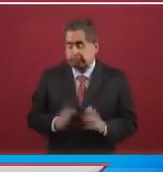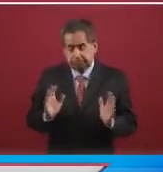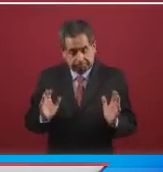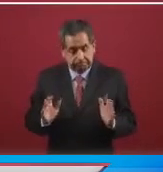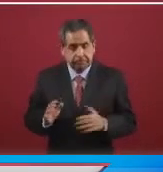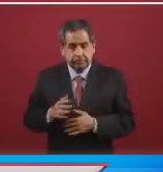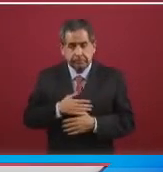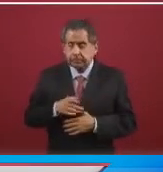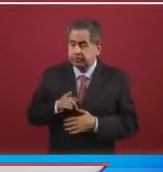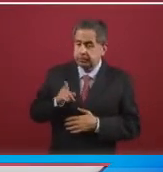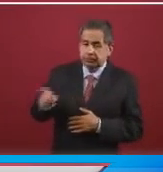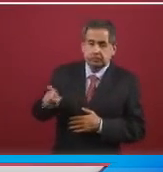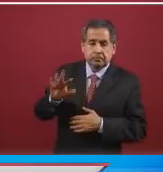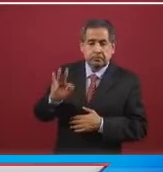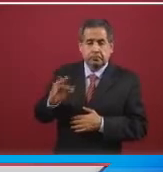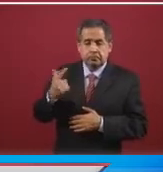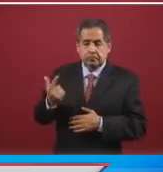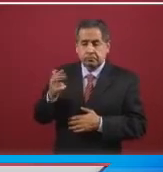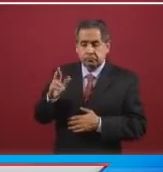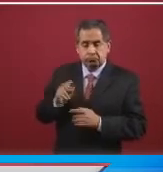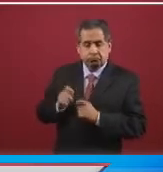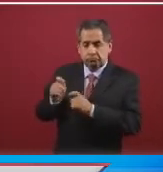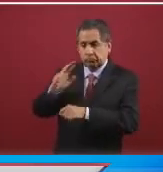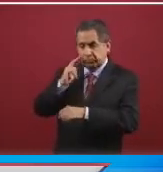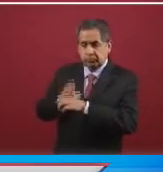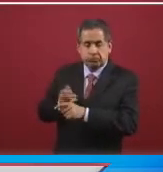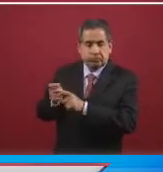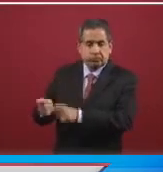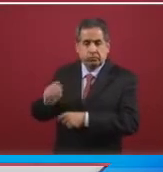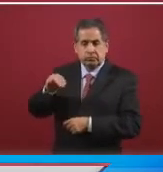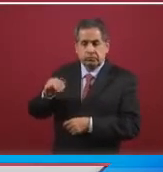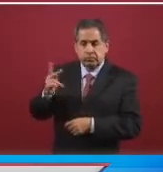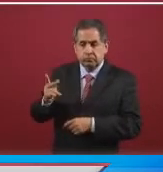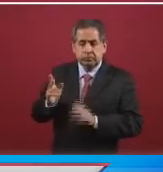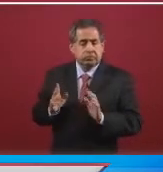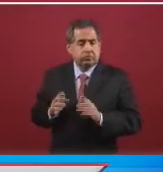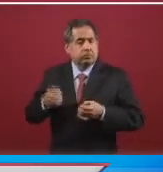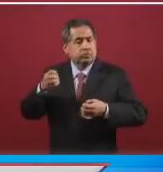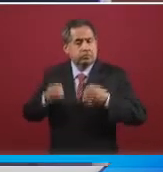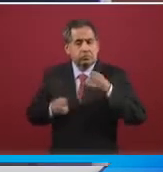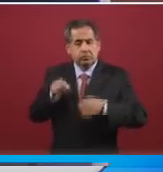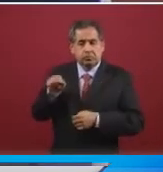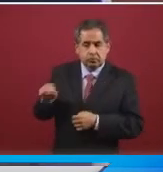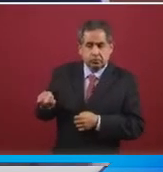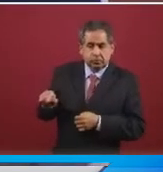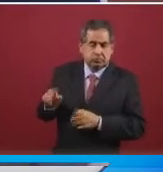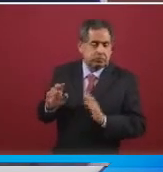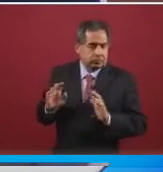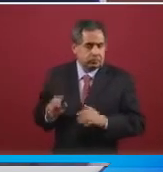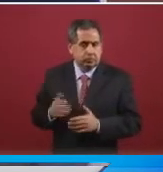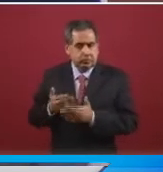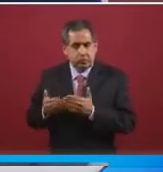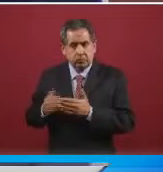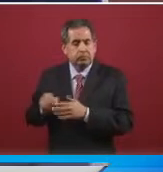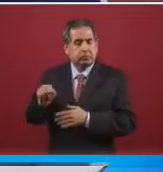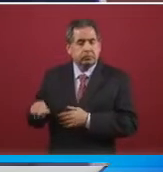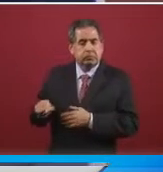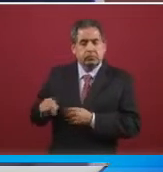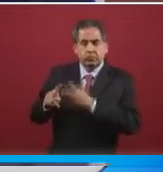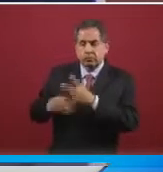atendiendo la Fiscalía General, el Ministerio Público, y el juez va ahora